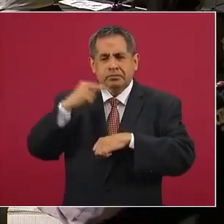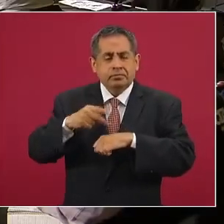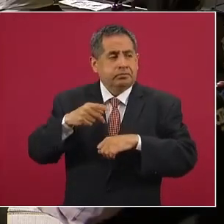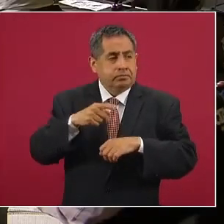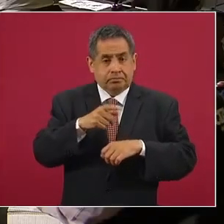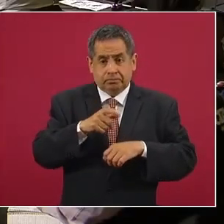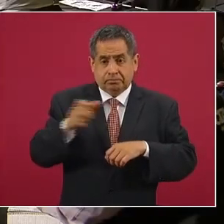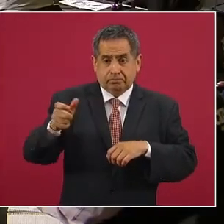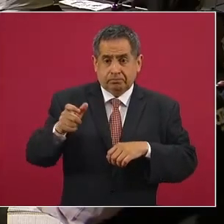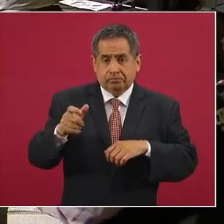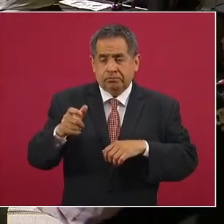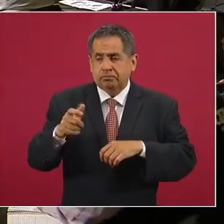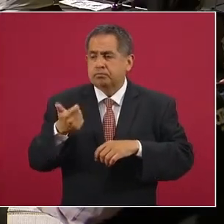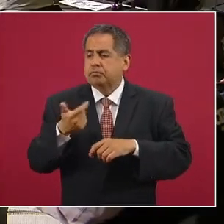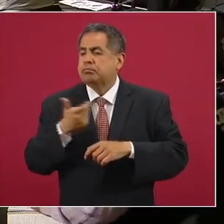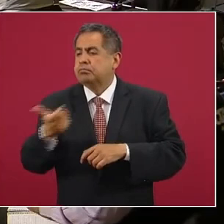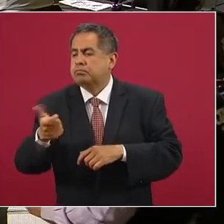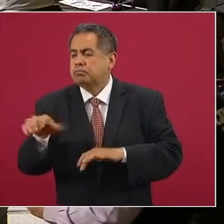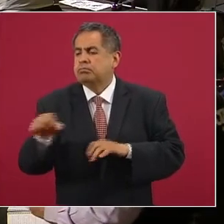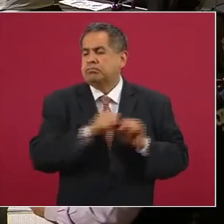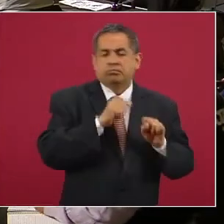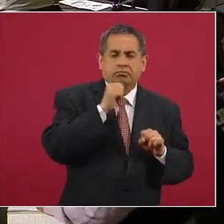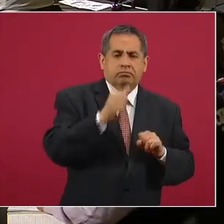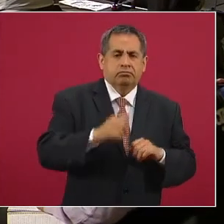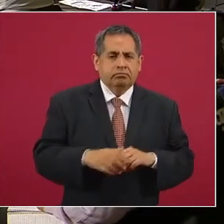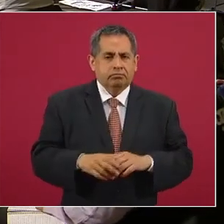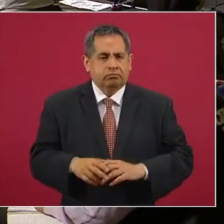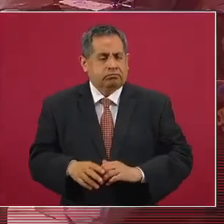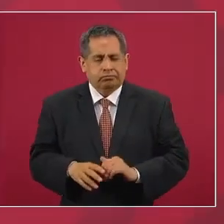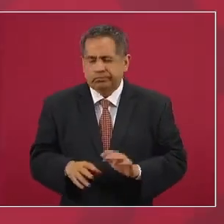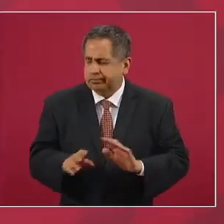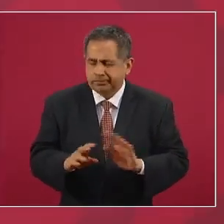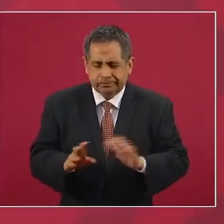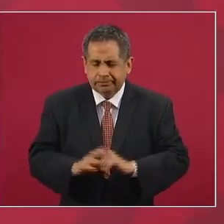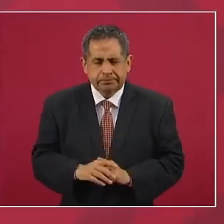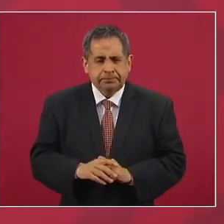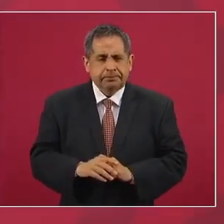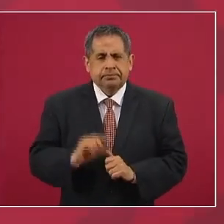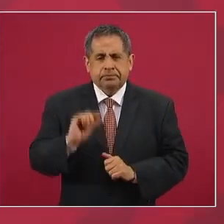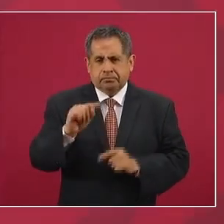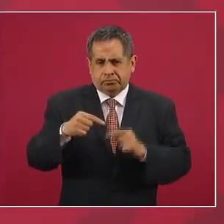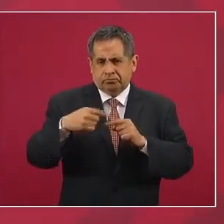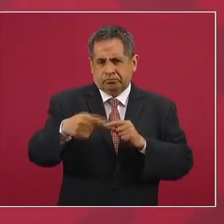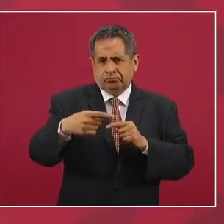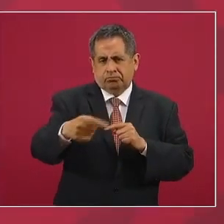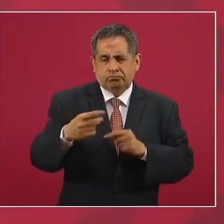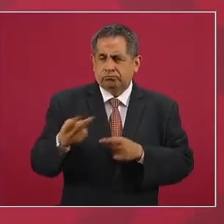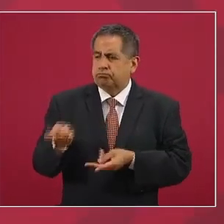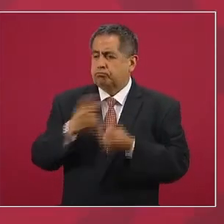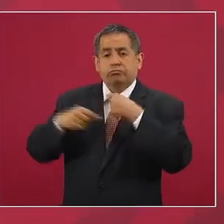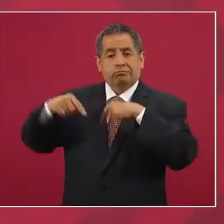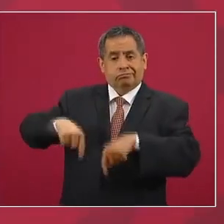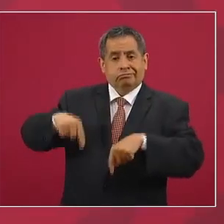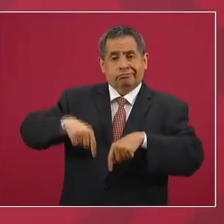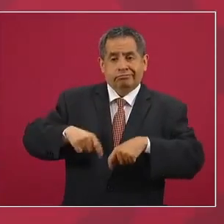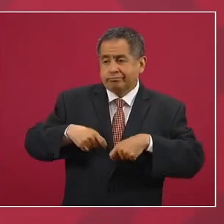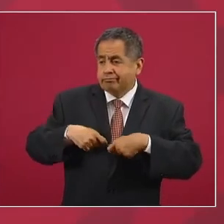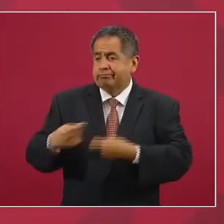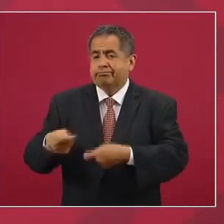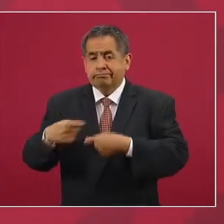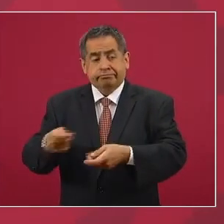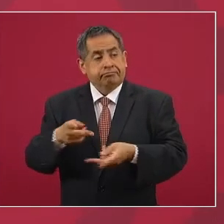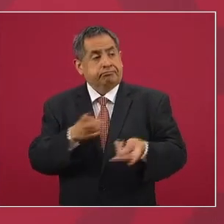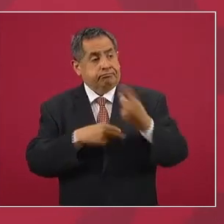el boleto ganador. Vamos en unos días más a entregar aquí, van a